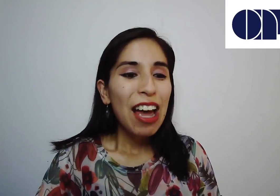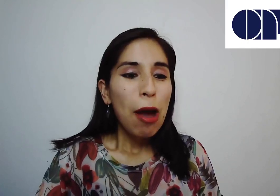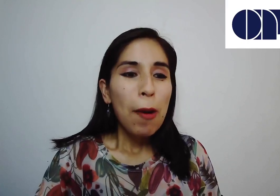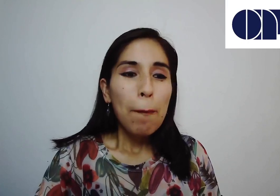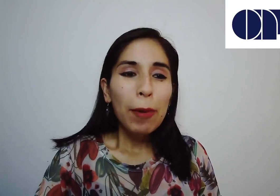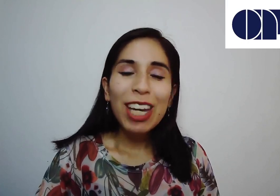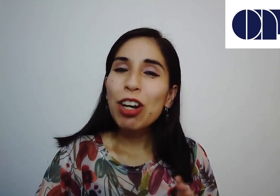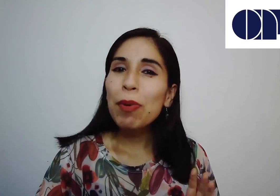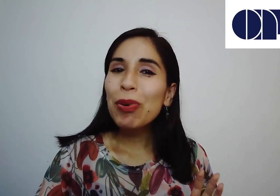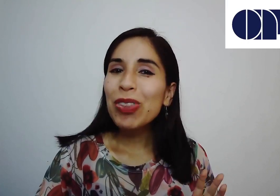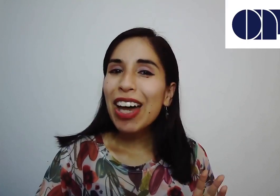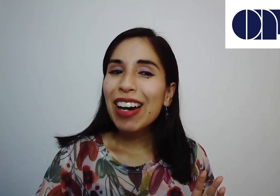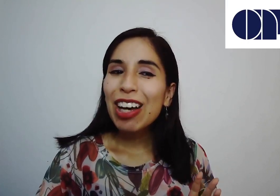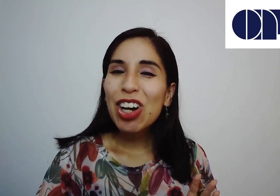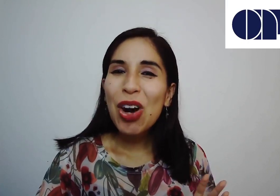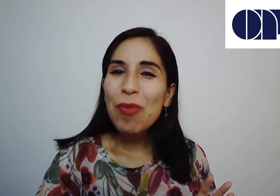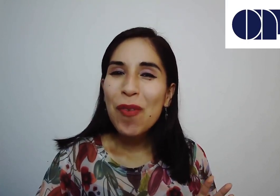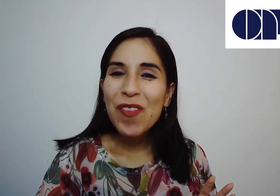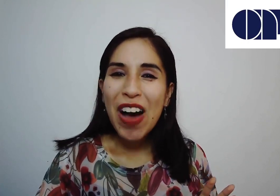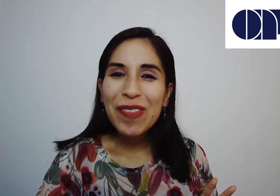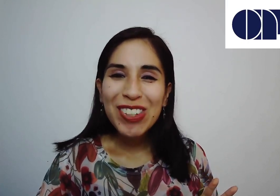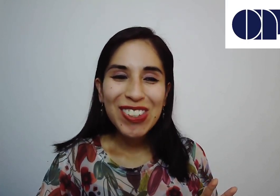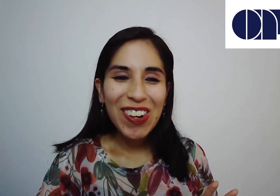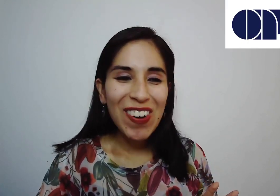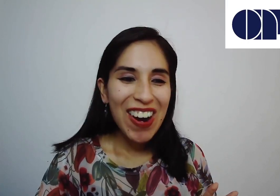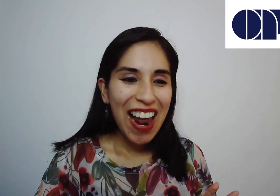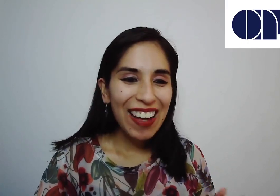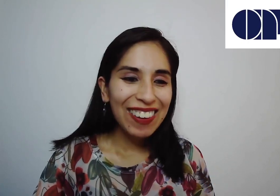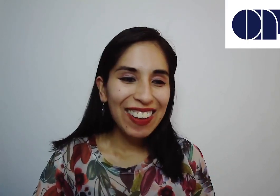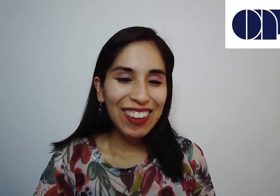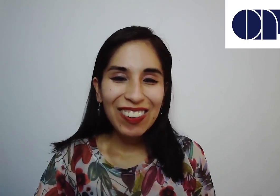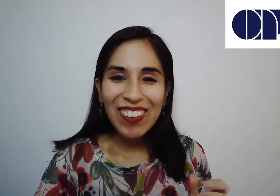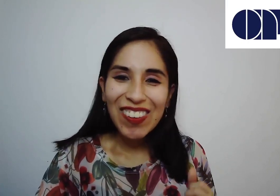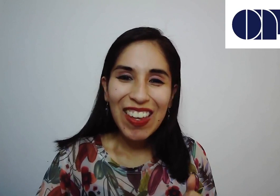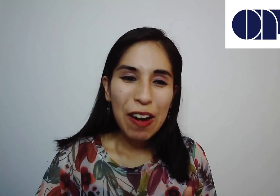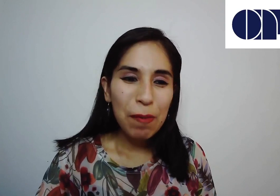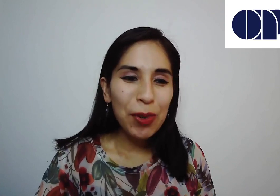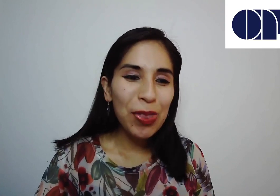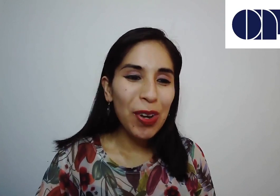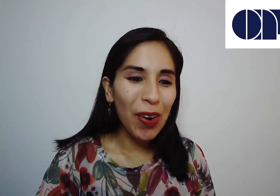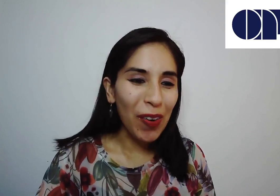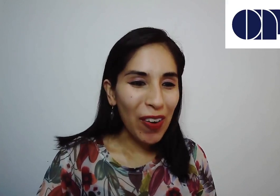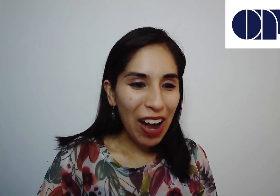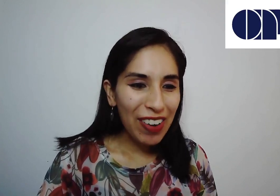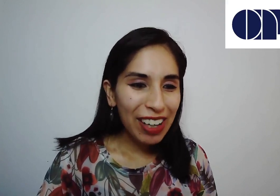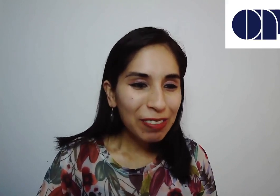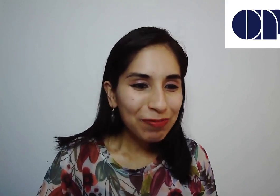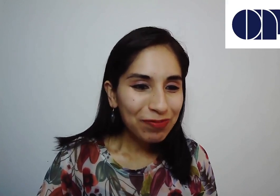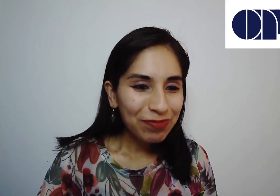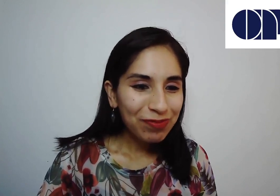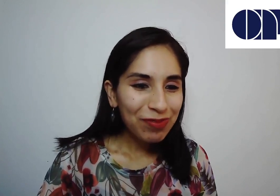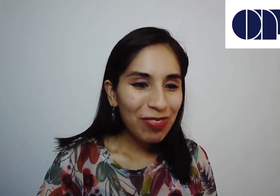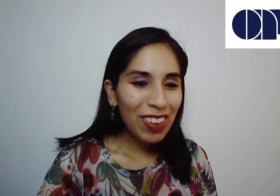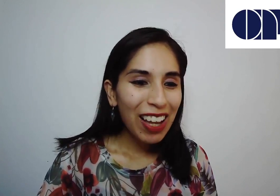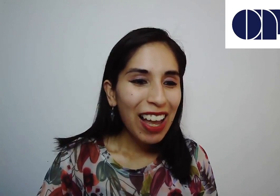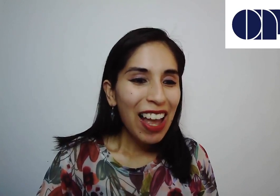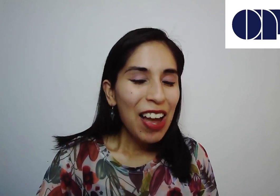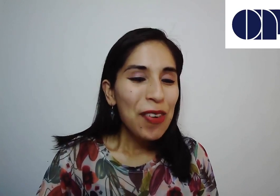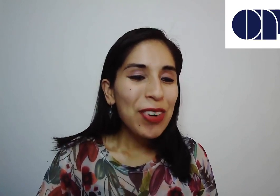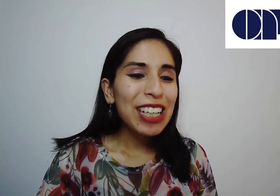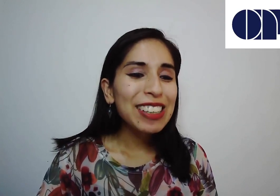bien quiero preguntarle cómo vamos con la actitud del mundo a ver